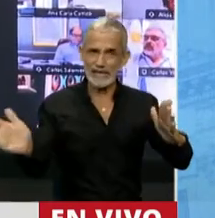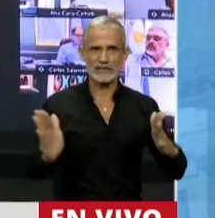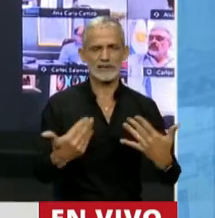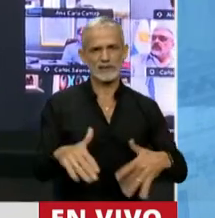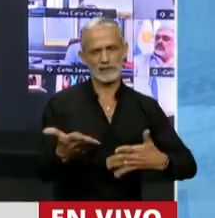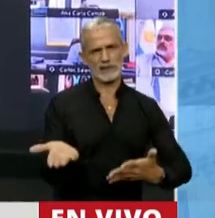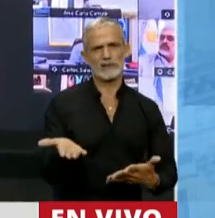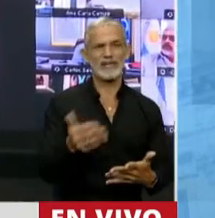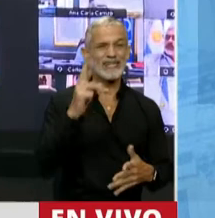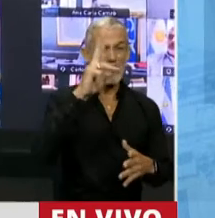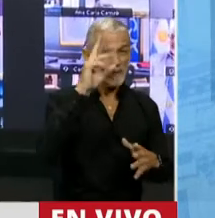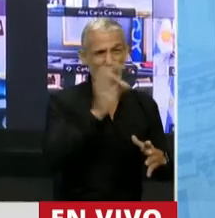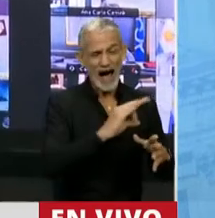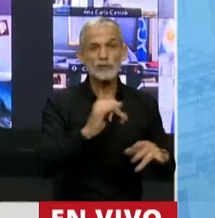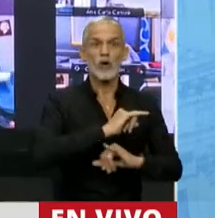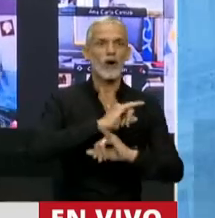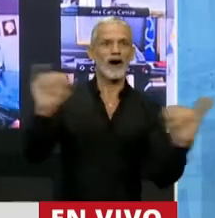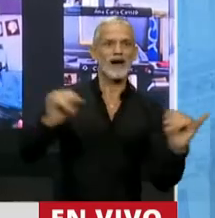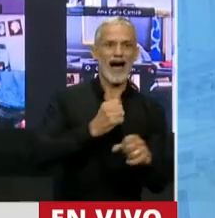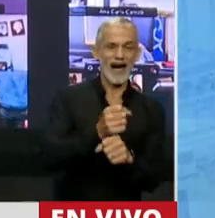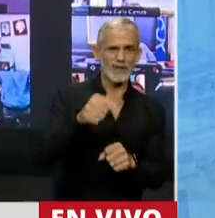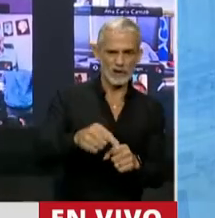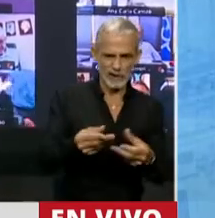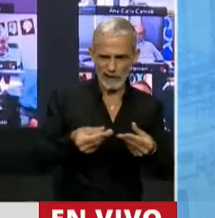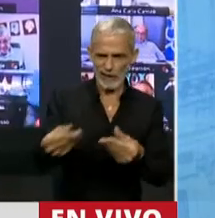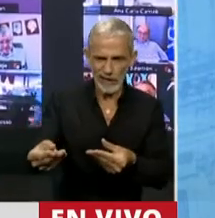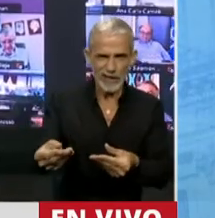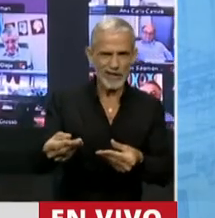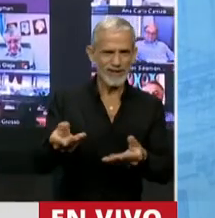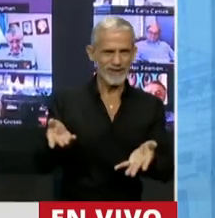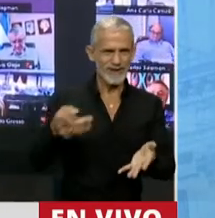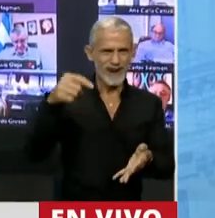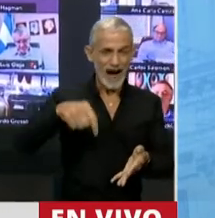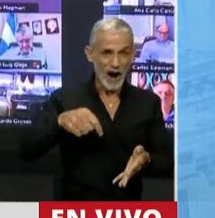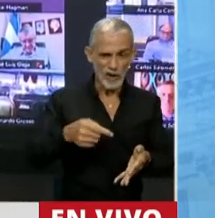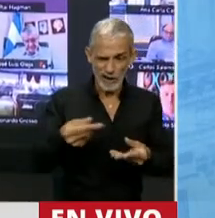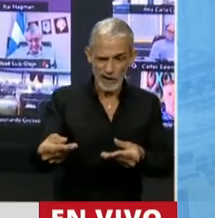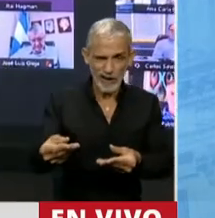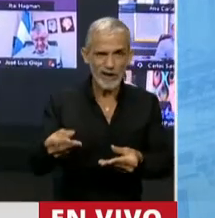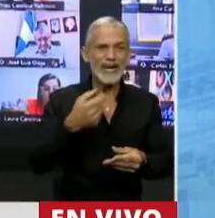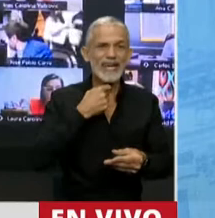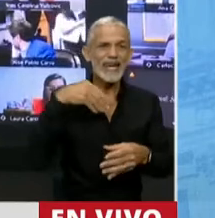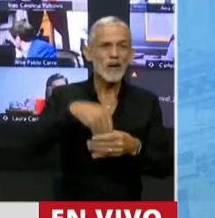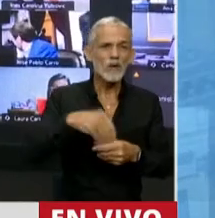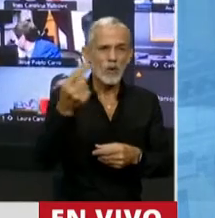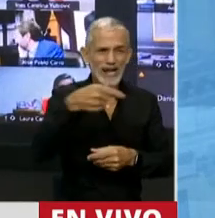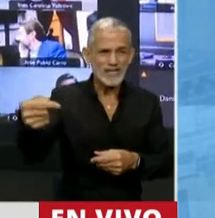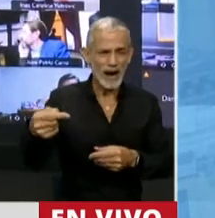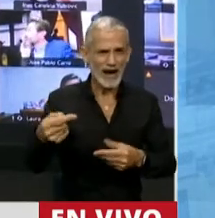tratar el tema, desde marzo que lo anunciaron. Y recién ahora lo traen al recinto y lo quieren votar en una semana.